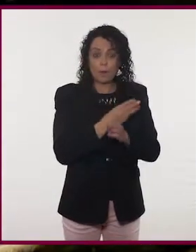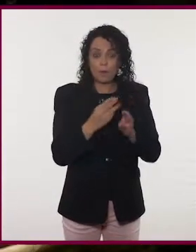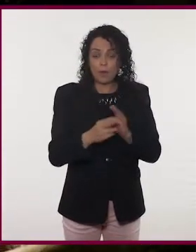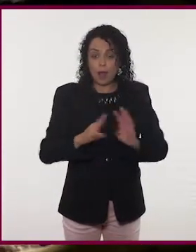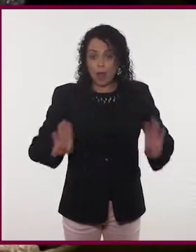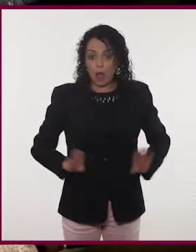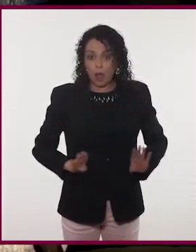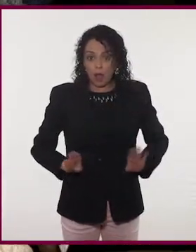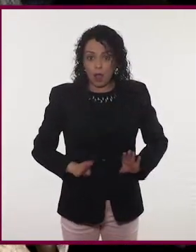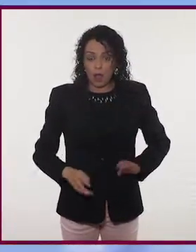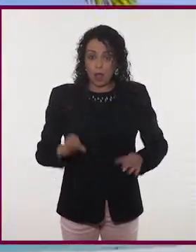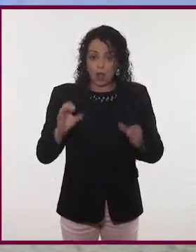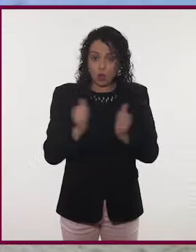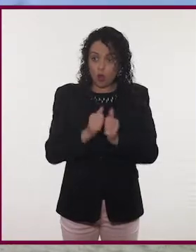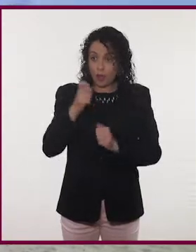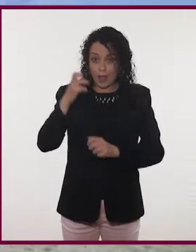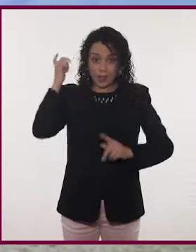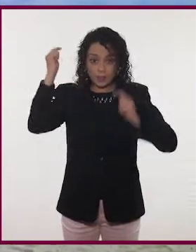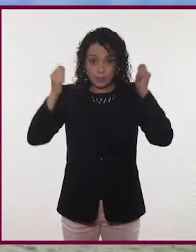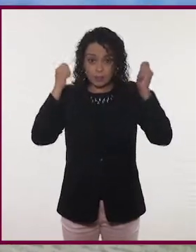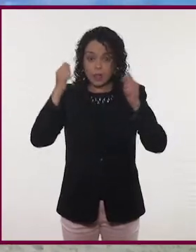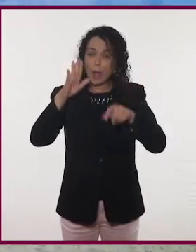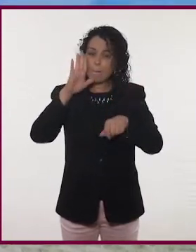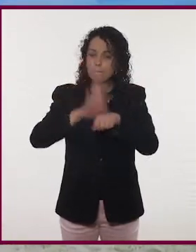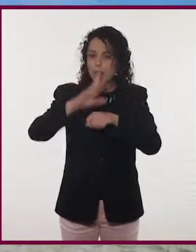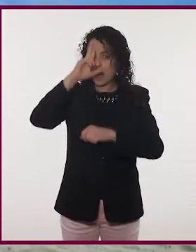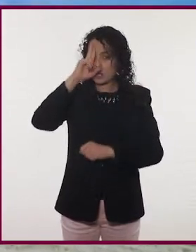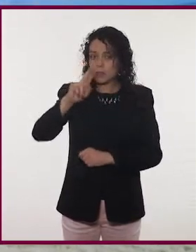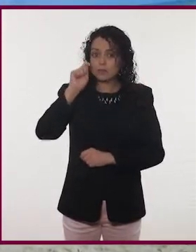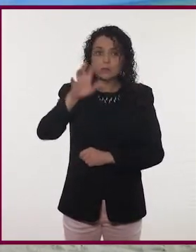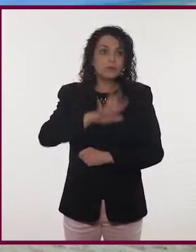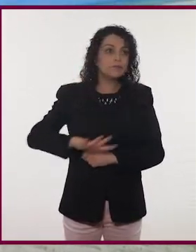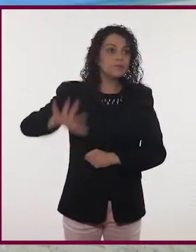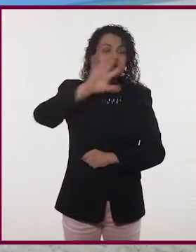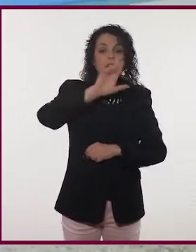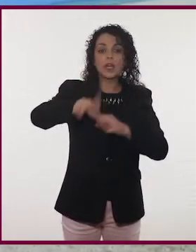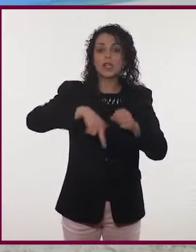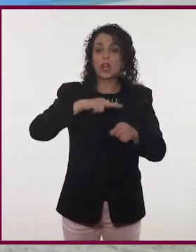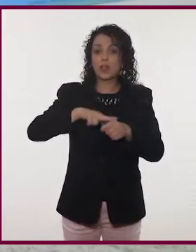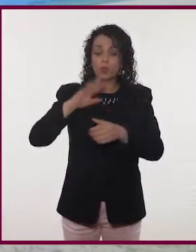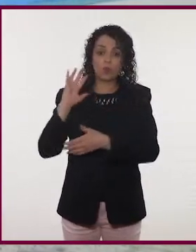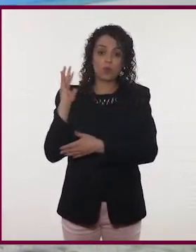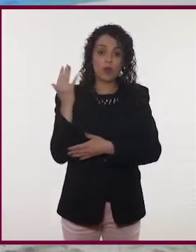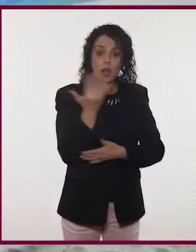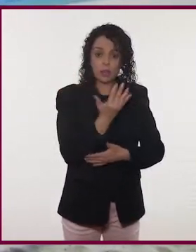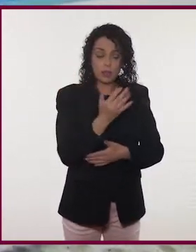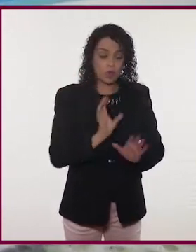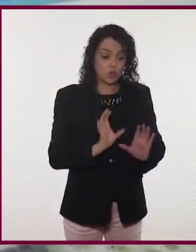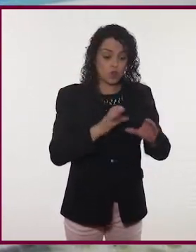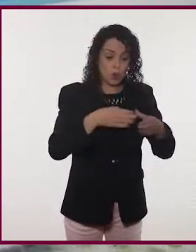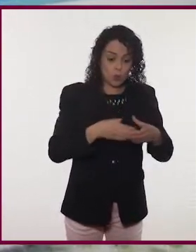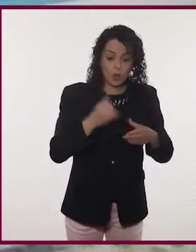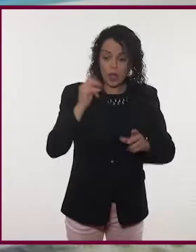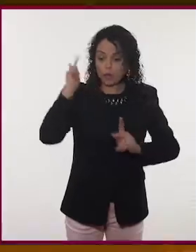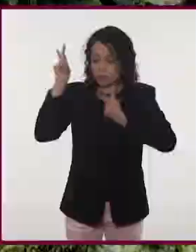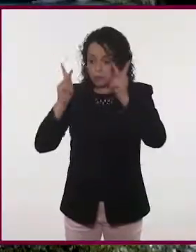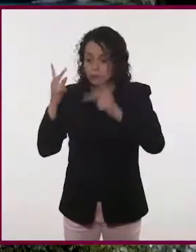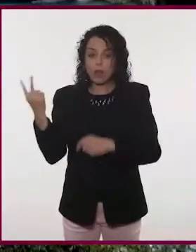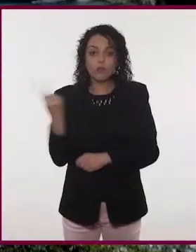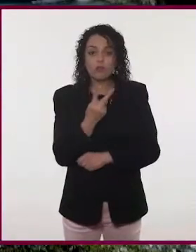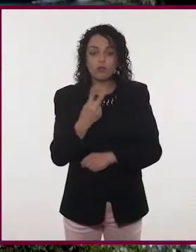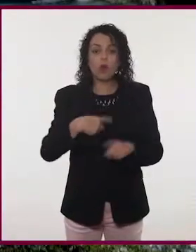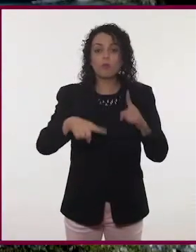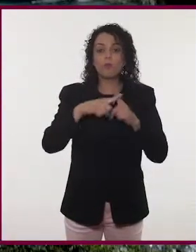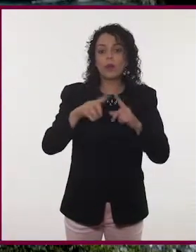más consciente y respetuoso con el ecosistema que se habita. Esto incluye a todos, comunidad y visitantes.